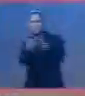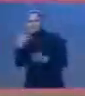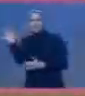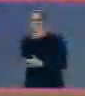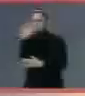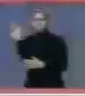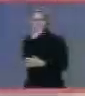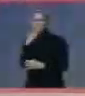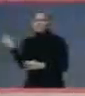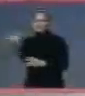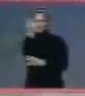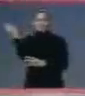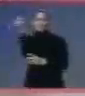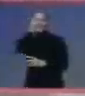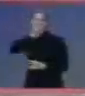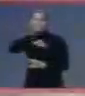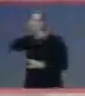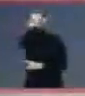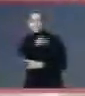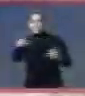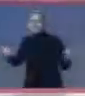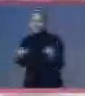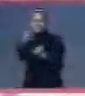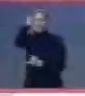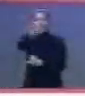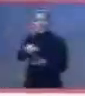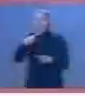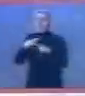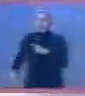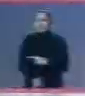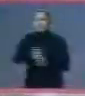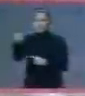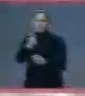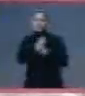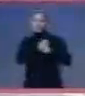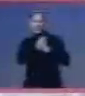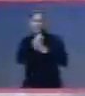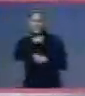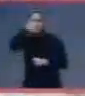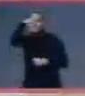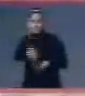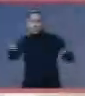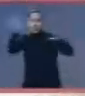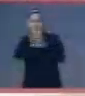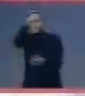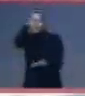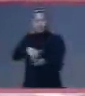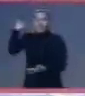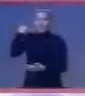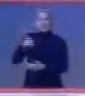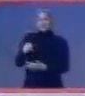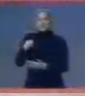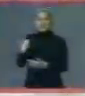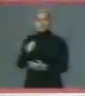entero tiende a UN chicharrero Todo lo Que yo más Quiero Esta noche ya está aquí